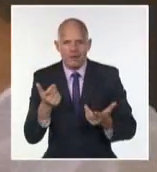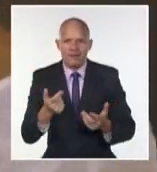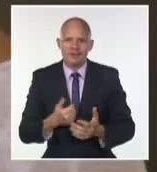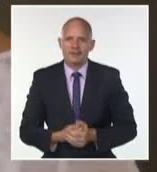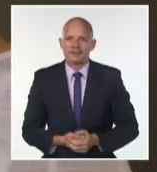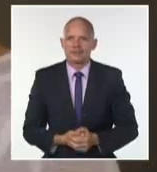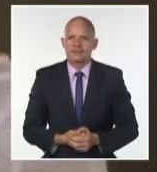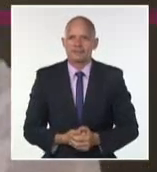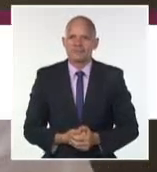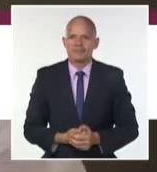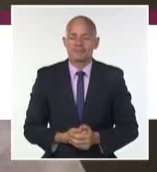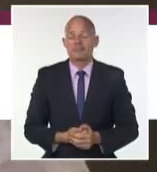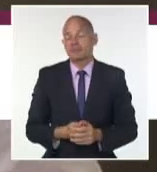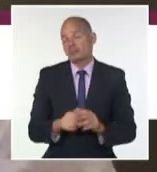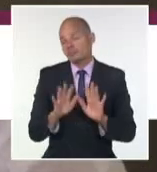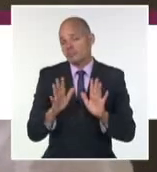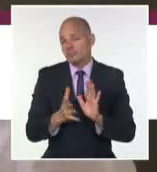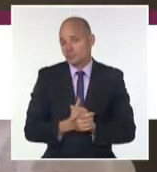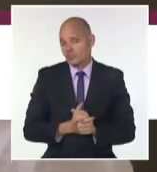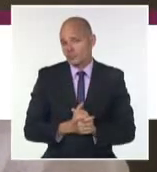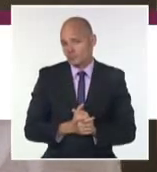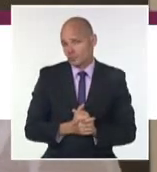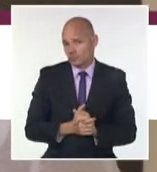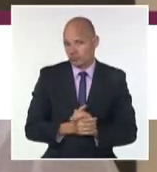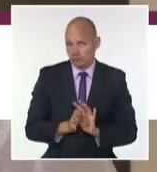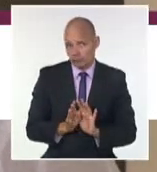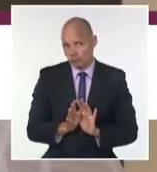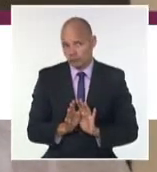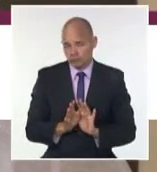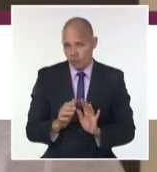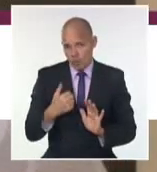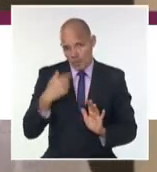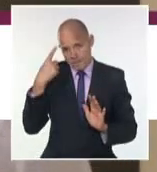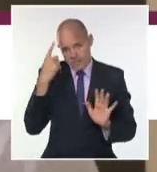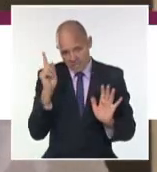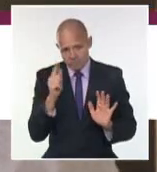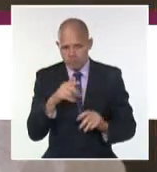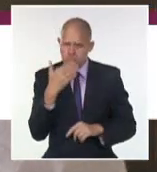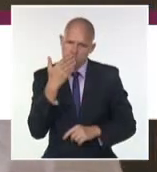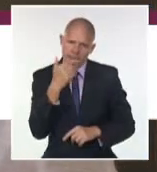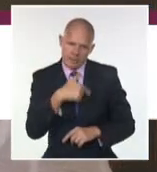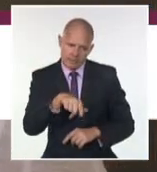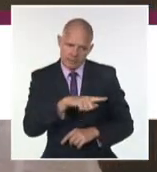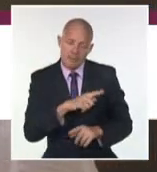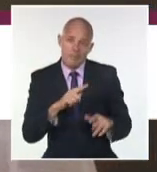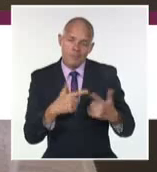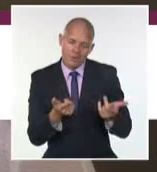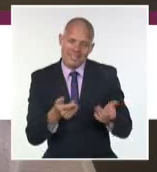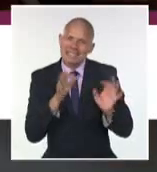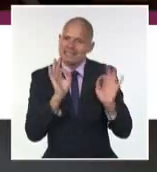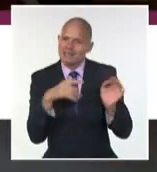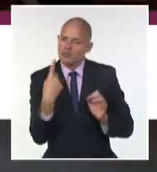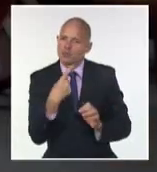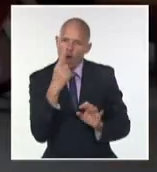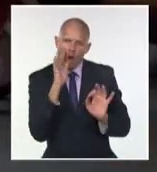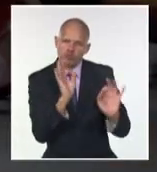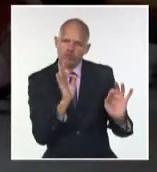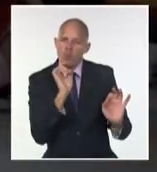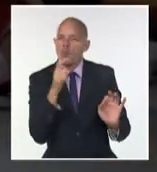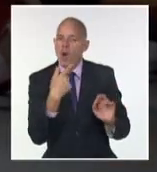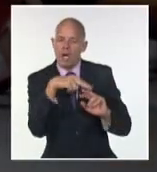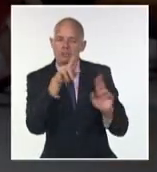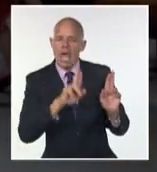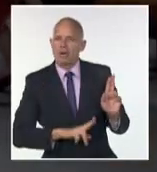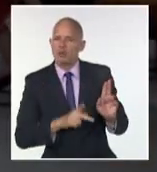que lo que hace es, y primero yo creo que darle una opción culta para pasar el tiempo libre. Yo siempre